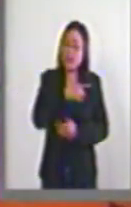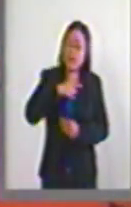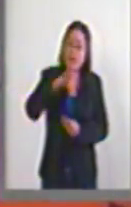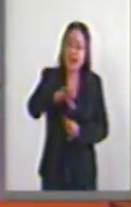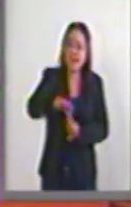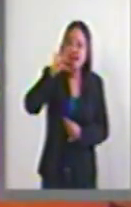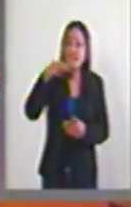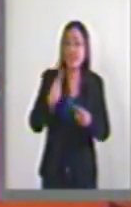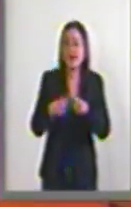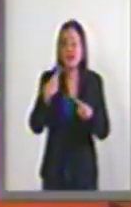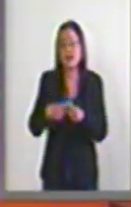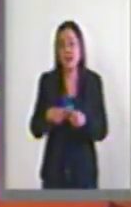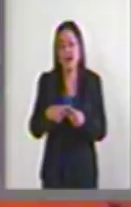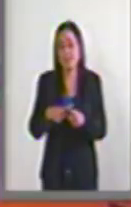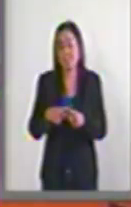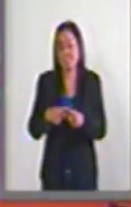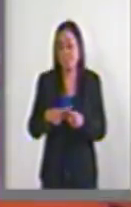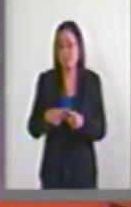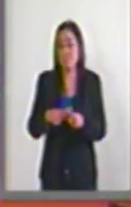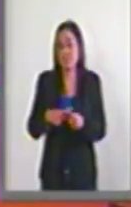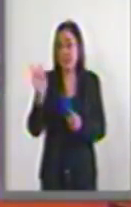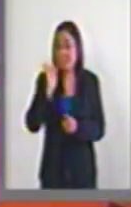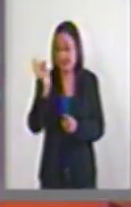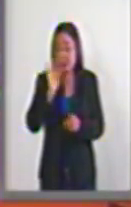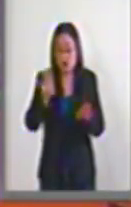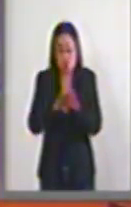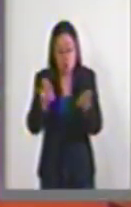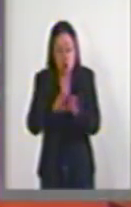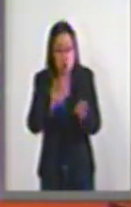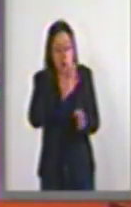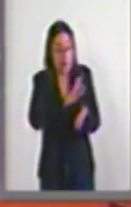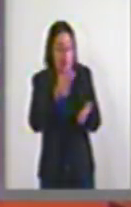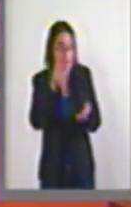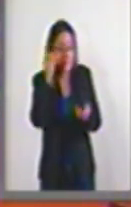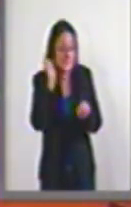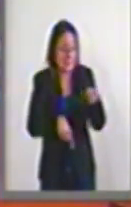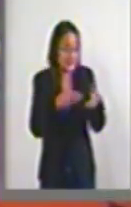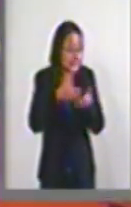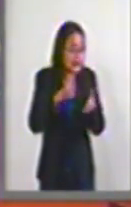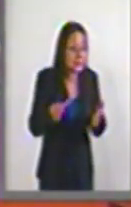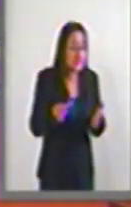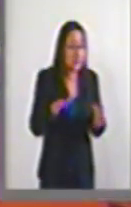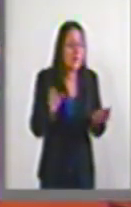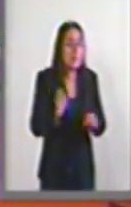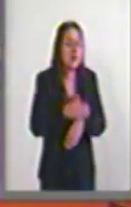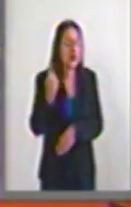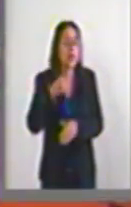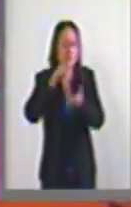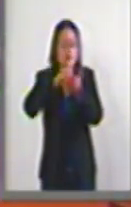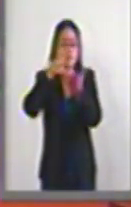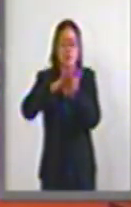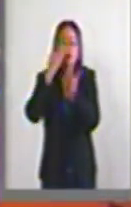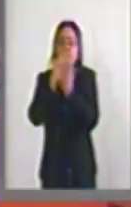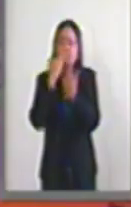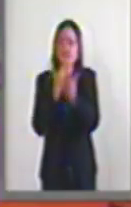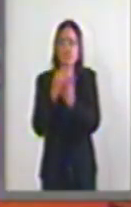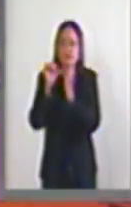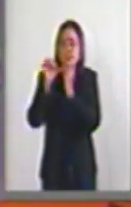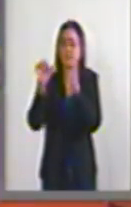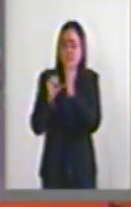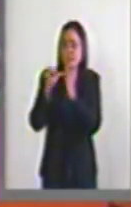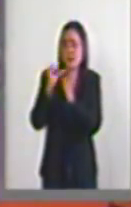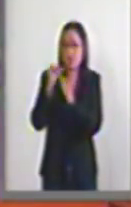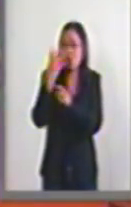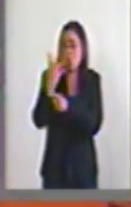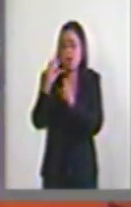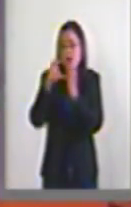funcionario y que las únicas causas por las cuales podría ser removido es por lo establecido en el título 4 de la